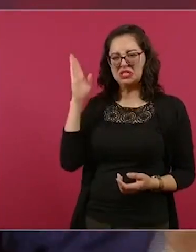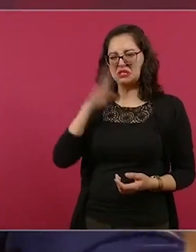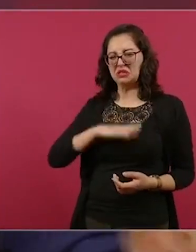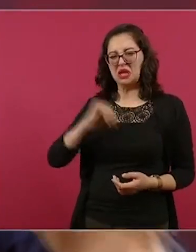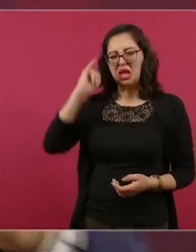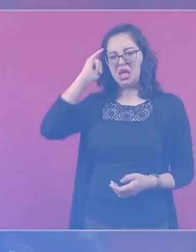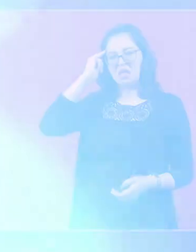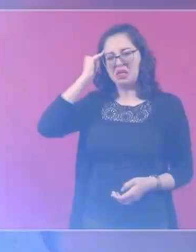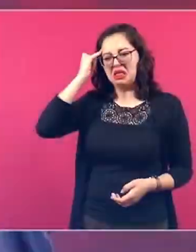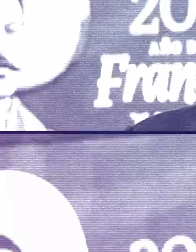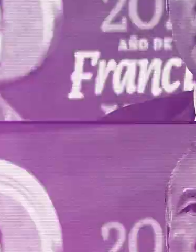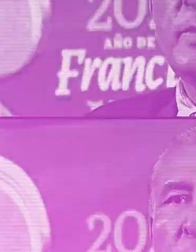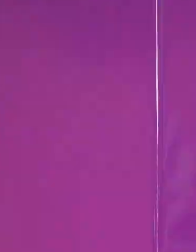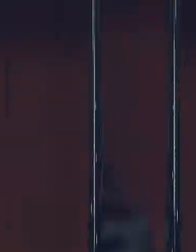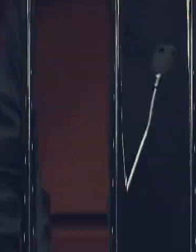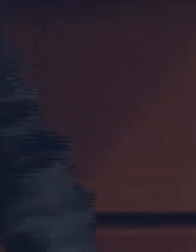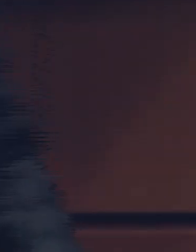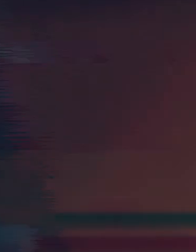indio patarrajada.